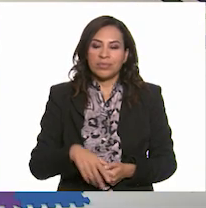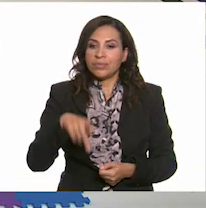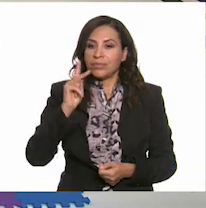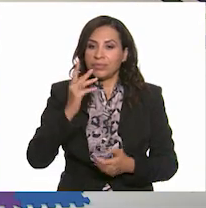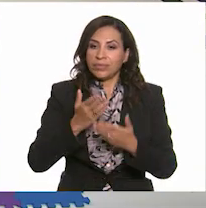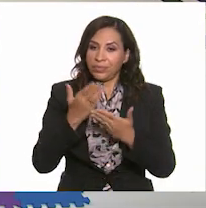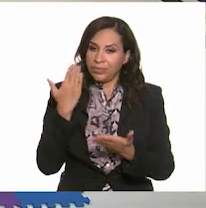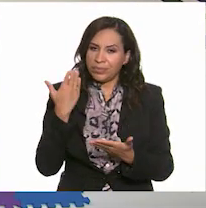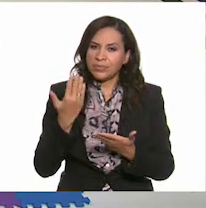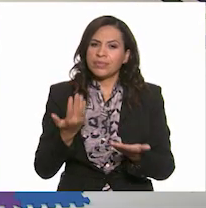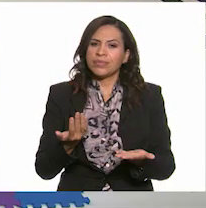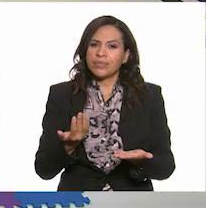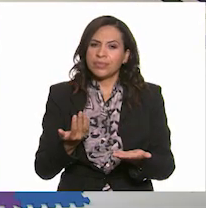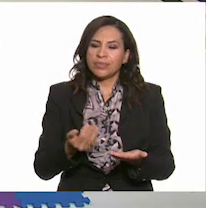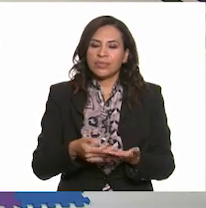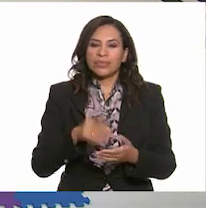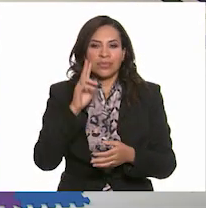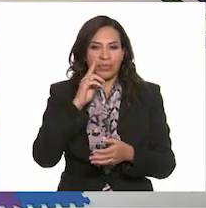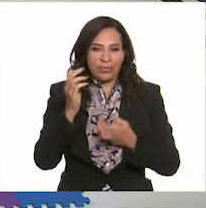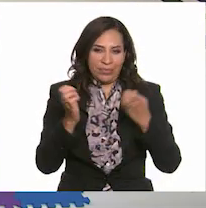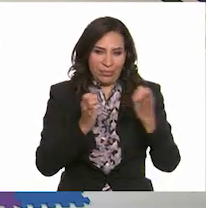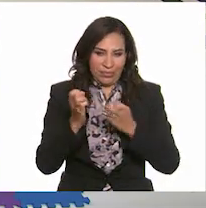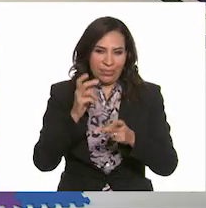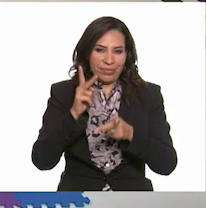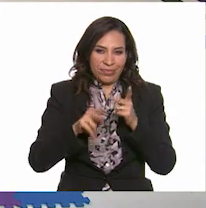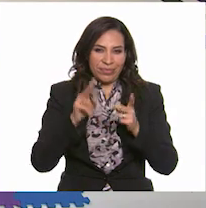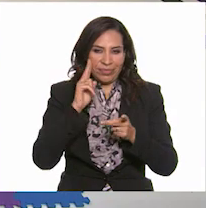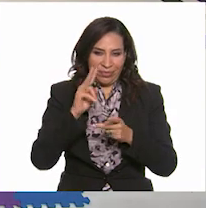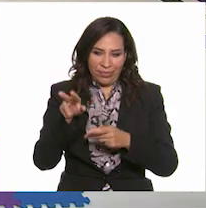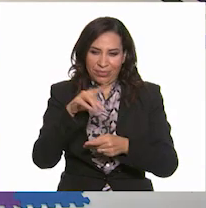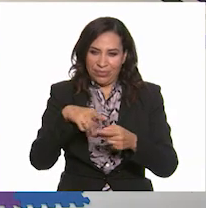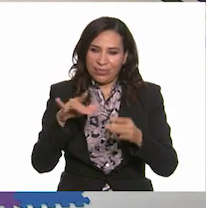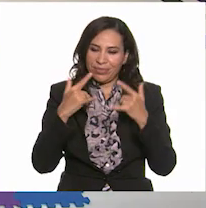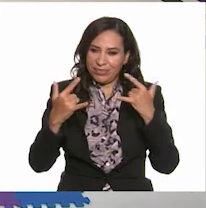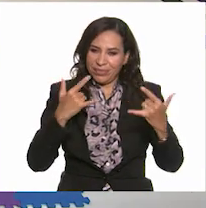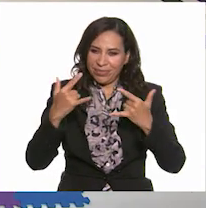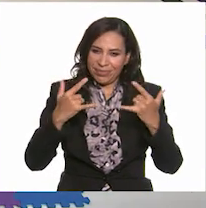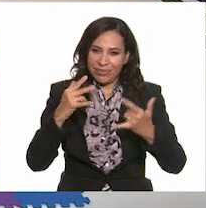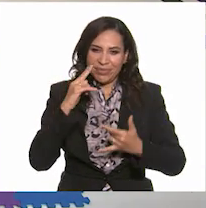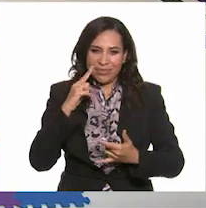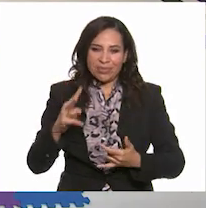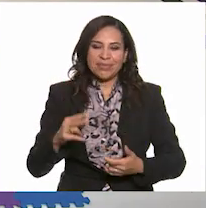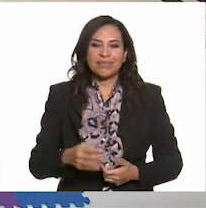¡Pero antes! ¡Una pausa activa! ¡Con toda la actitud rockera!